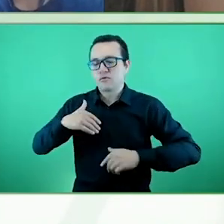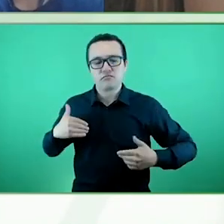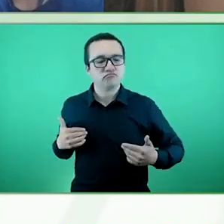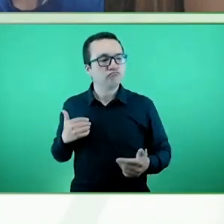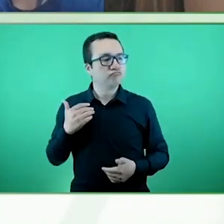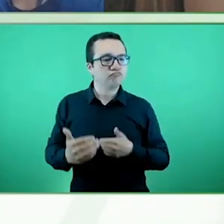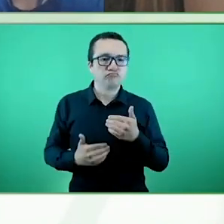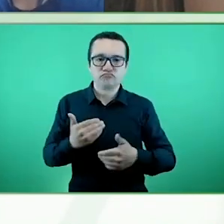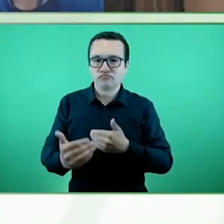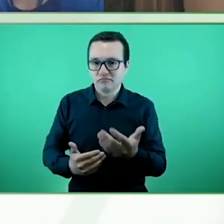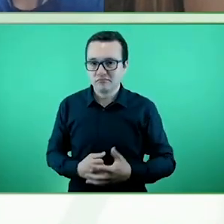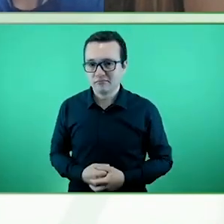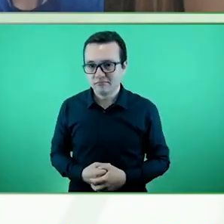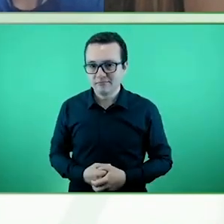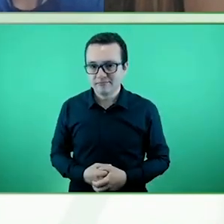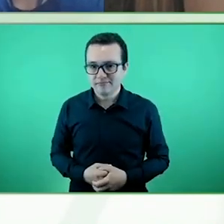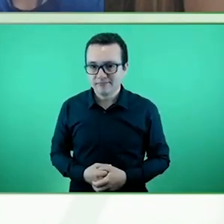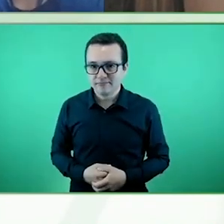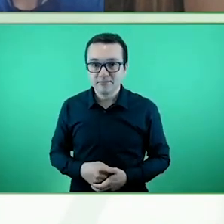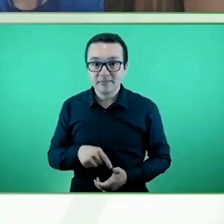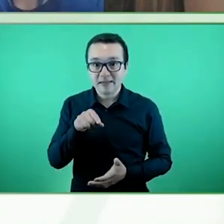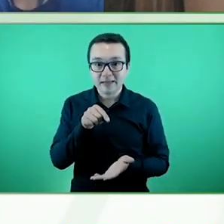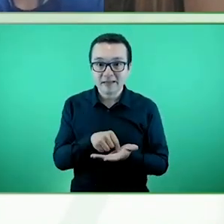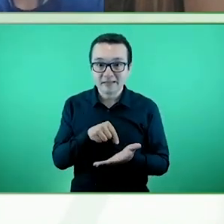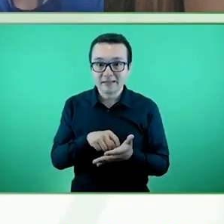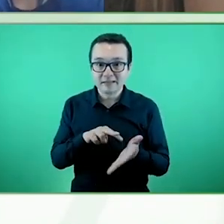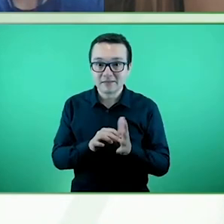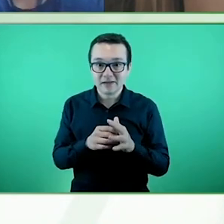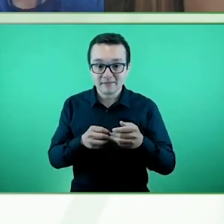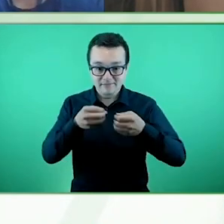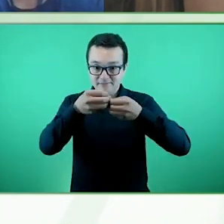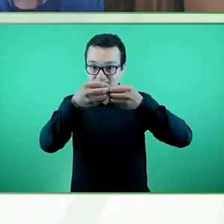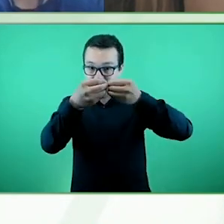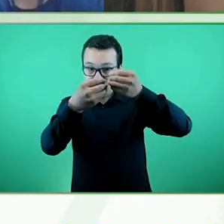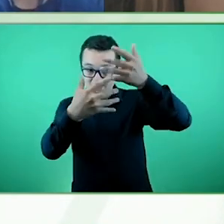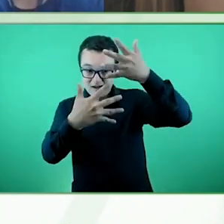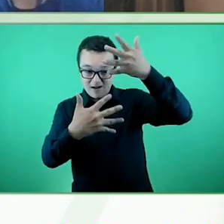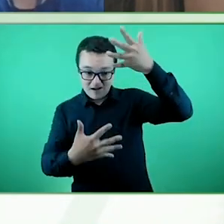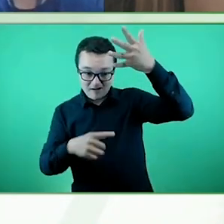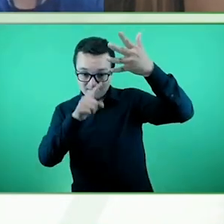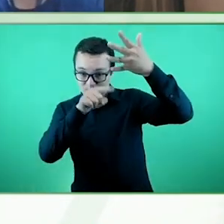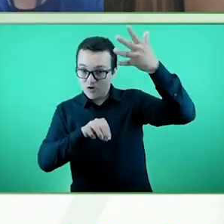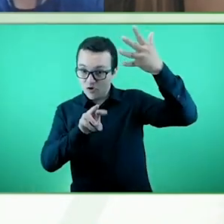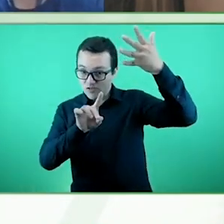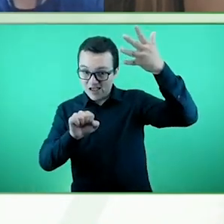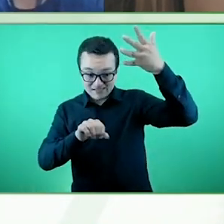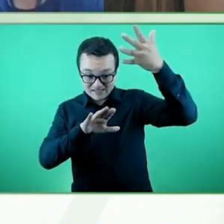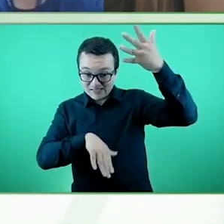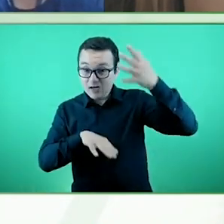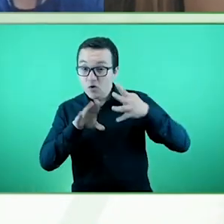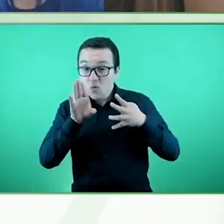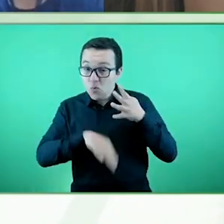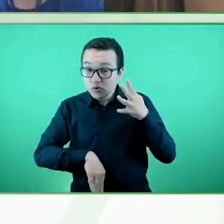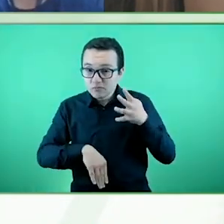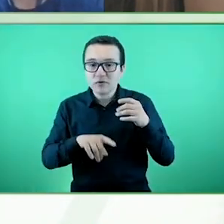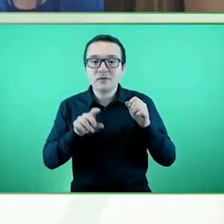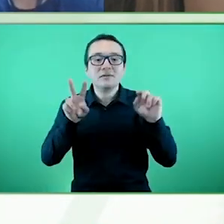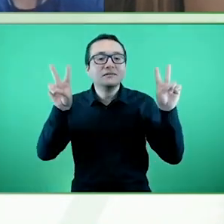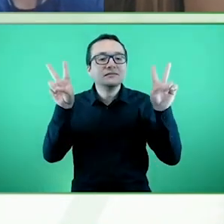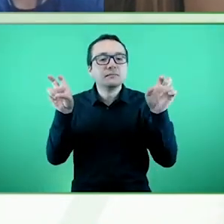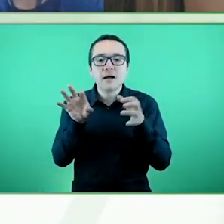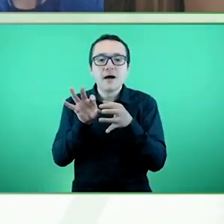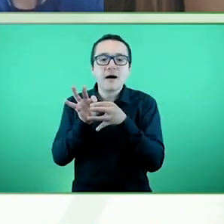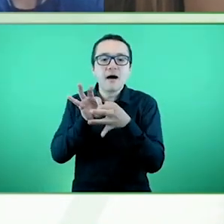es fundamental el último de los objetivos, que es la generación de alianzas. Aquí pudimos escuchar muchas de